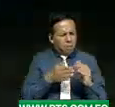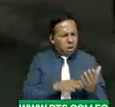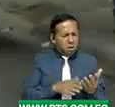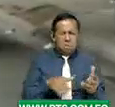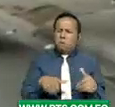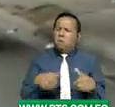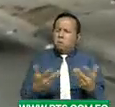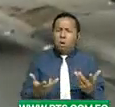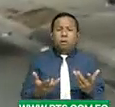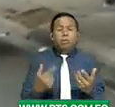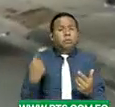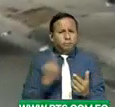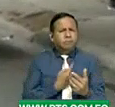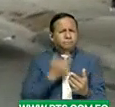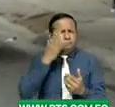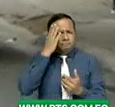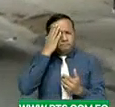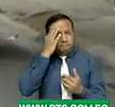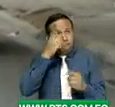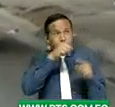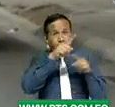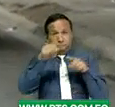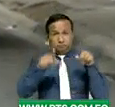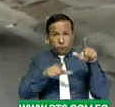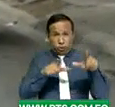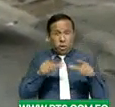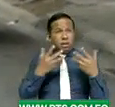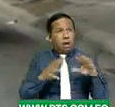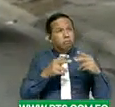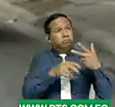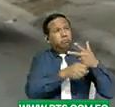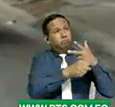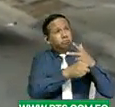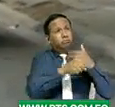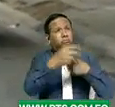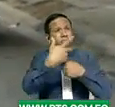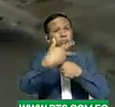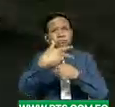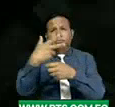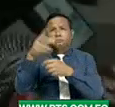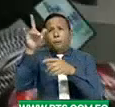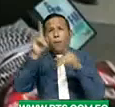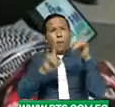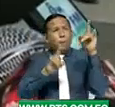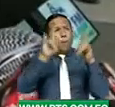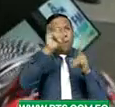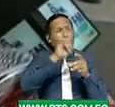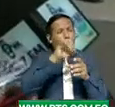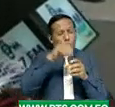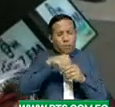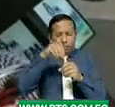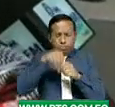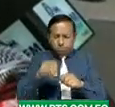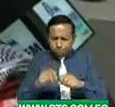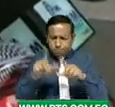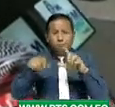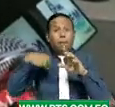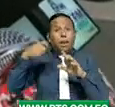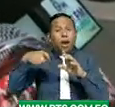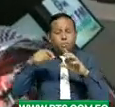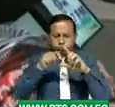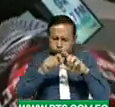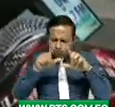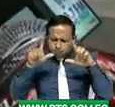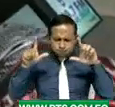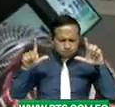Tenemos algunas cámaras que se están levantando ya para verificar las personas o posibles causantes